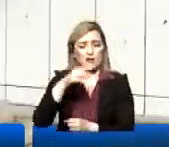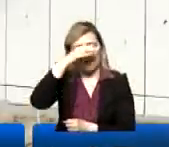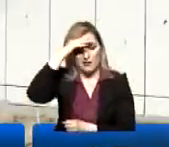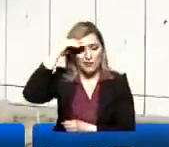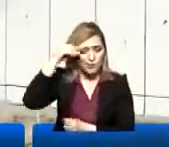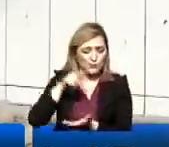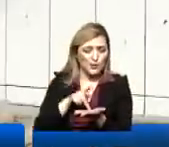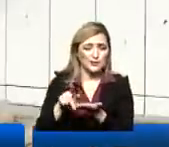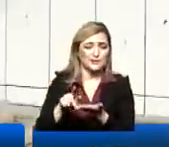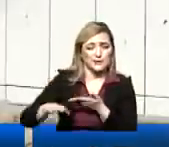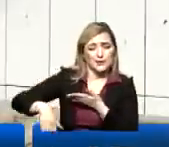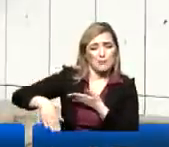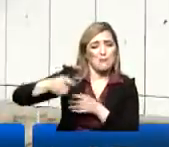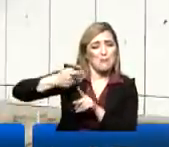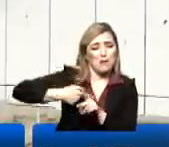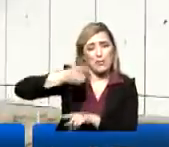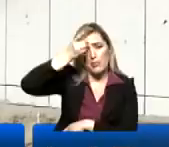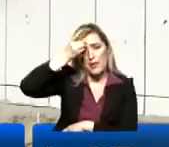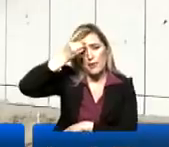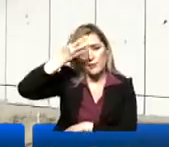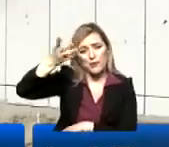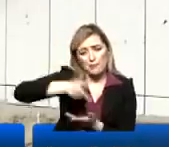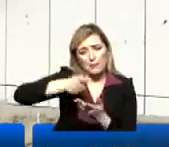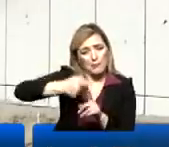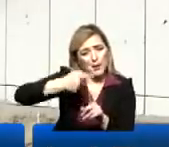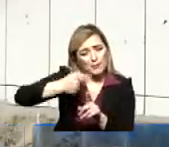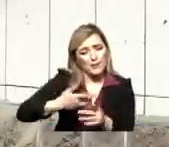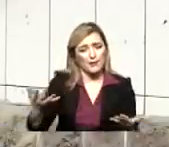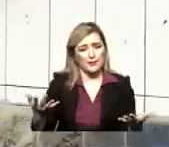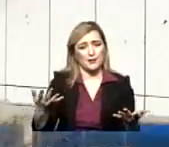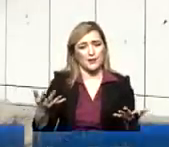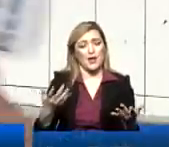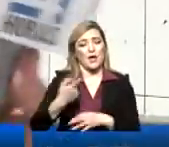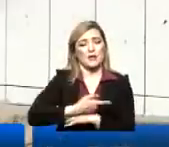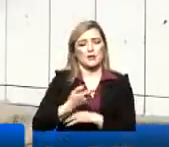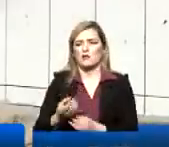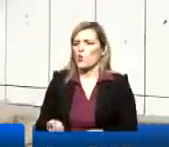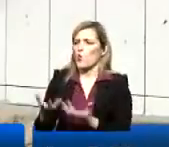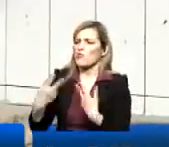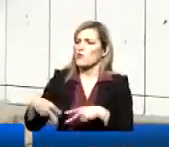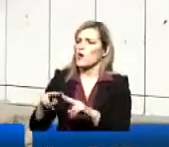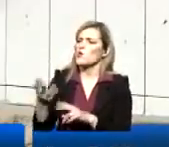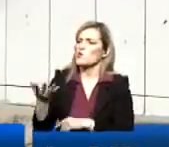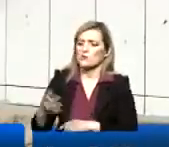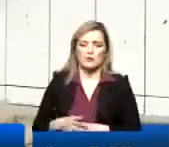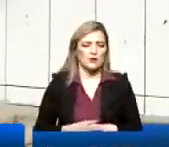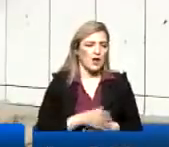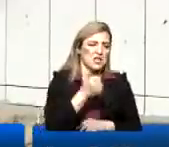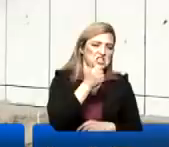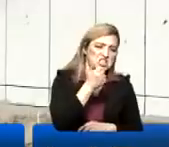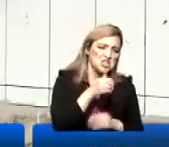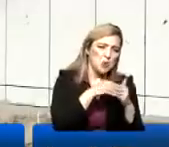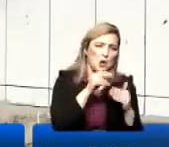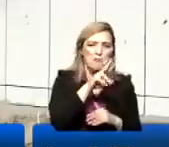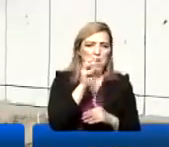Estamos atrasados muchos meses porque no hay. Hacemos cajas muy bajas. ¿De cuánto? Ahora hacemos de 10,